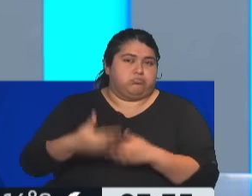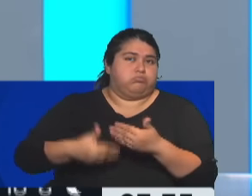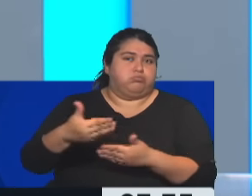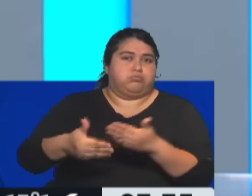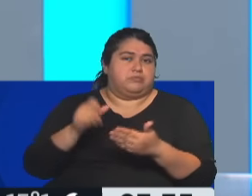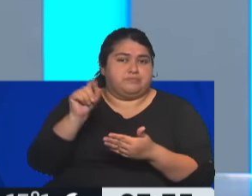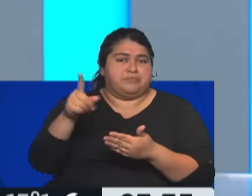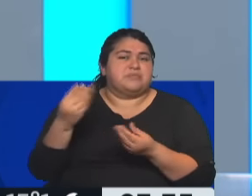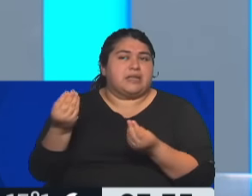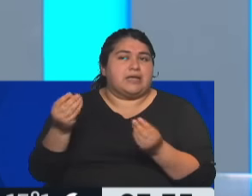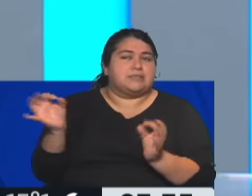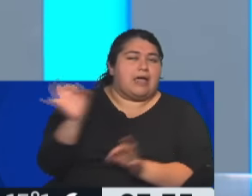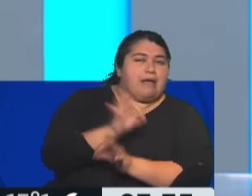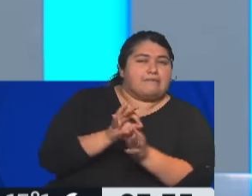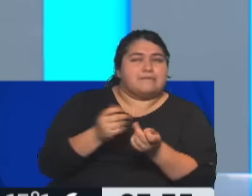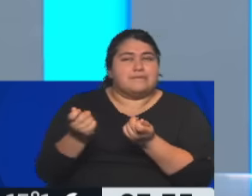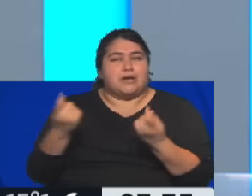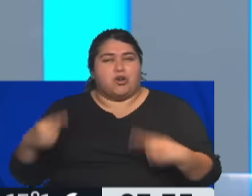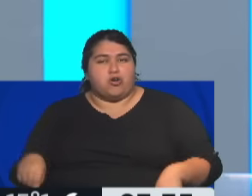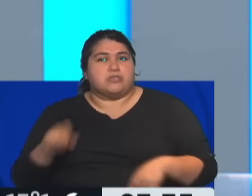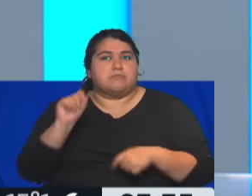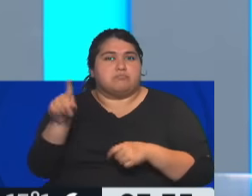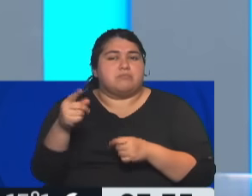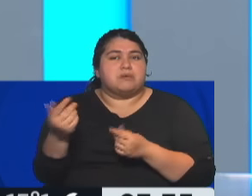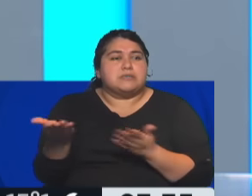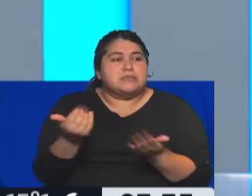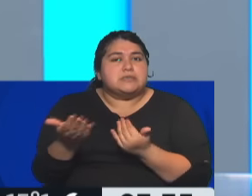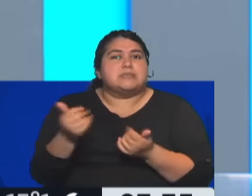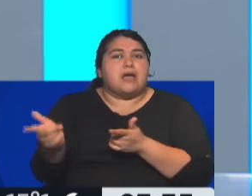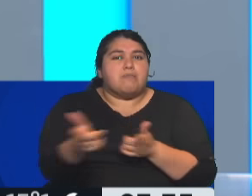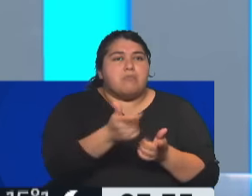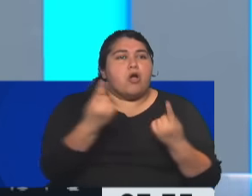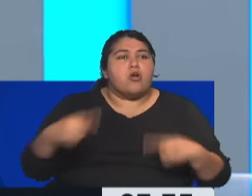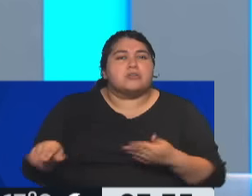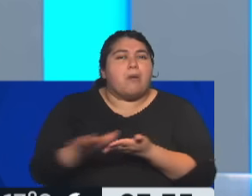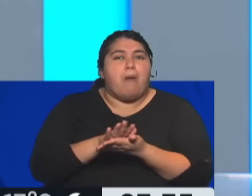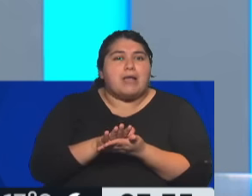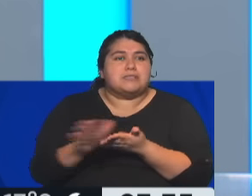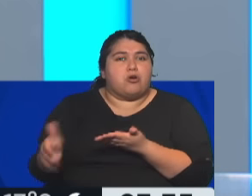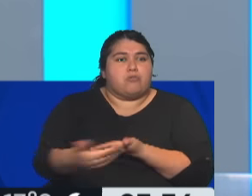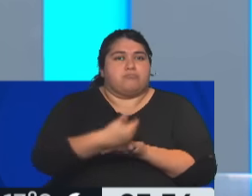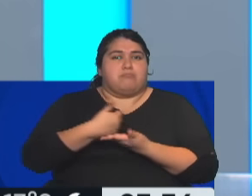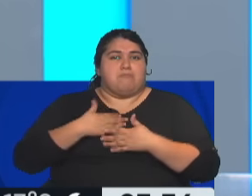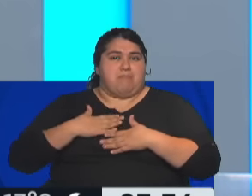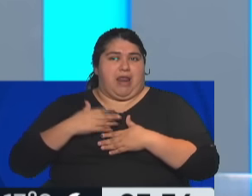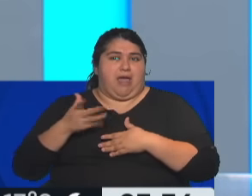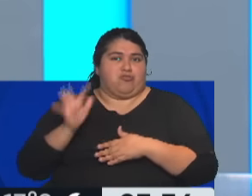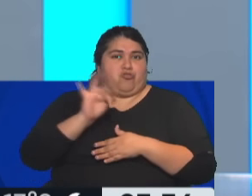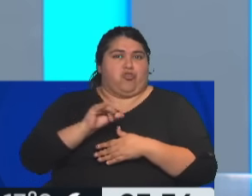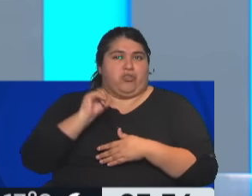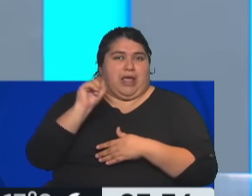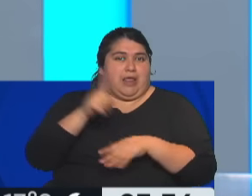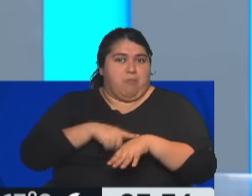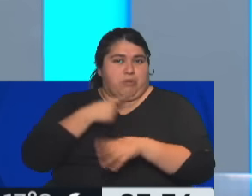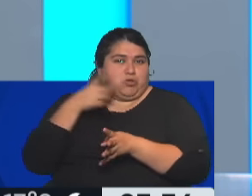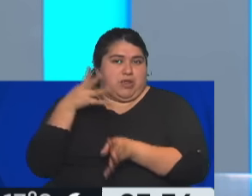administrar y proveerse de municiones o componentes básicos para el desarrollo del día a día en el campo de